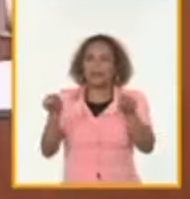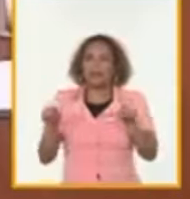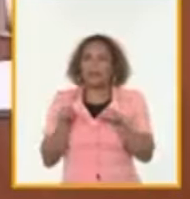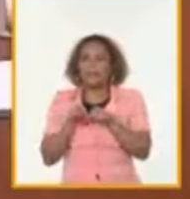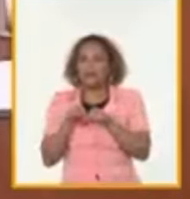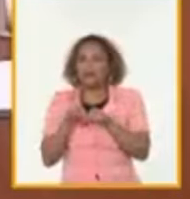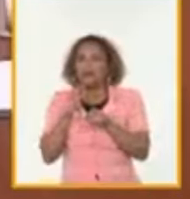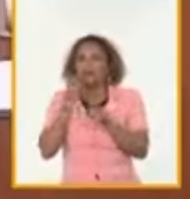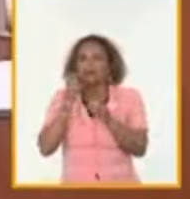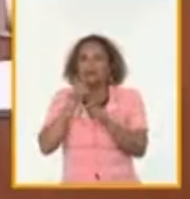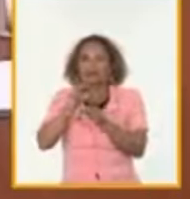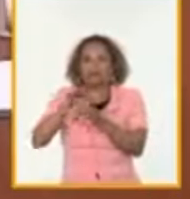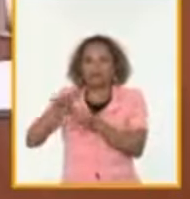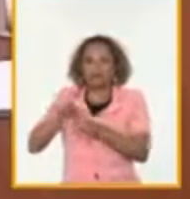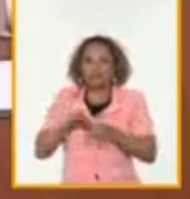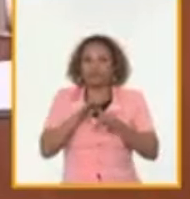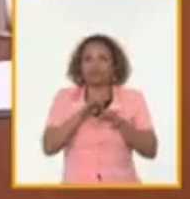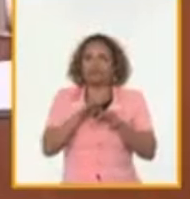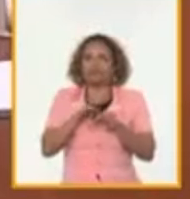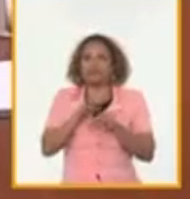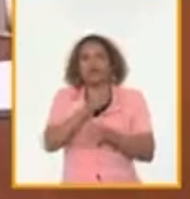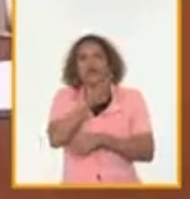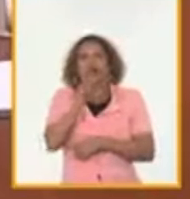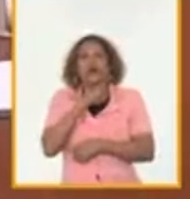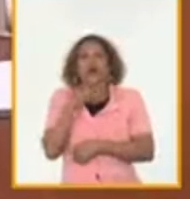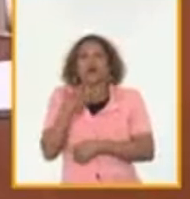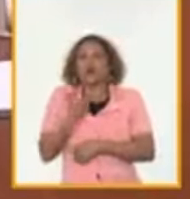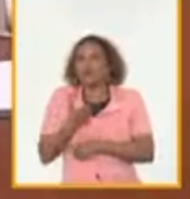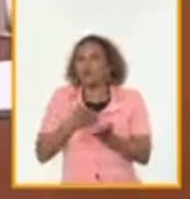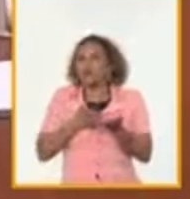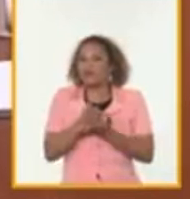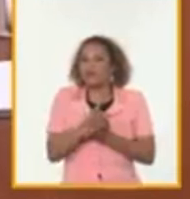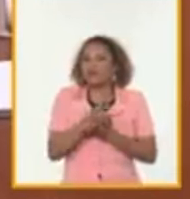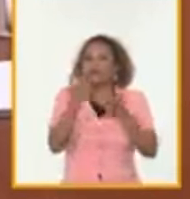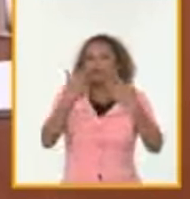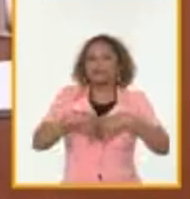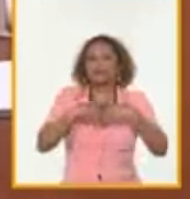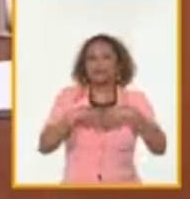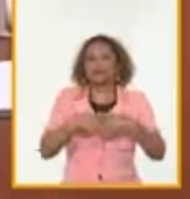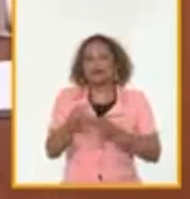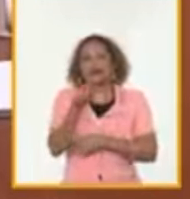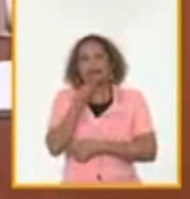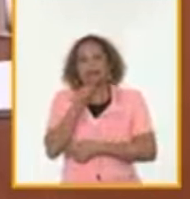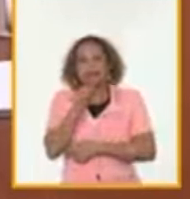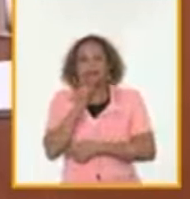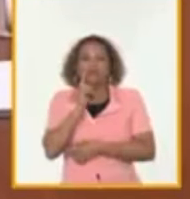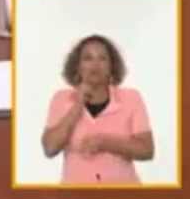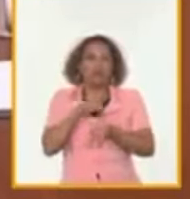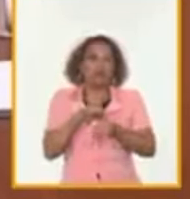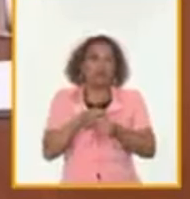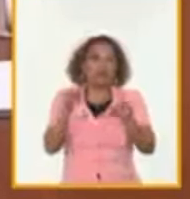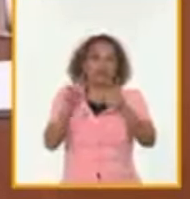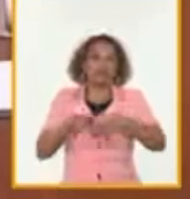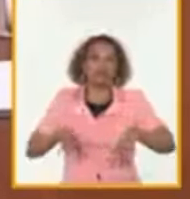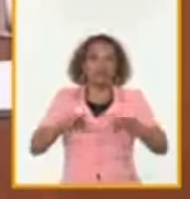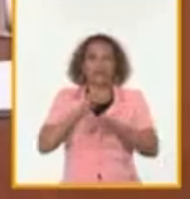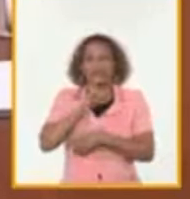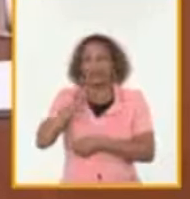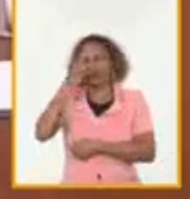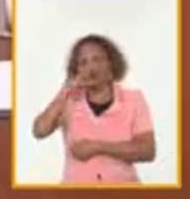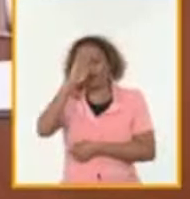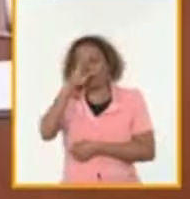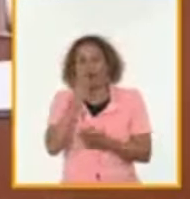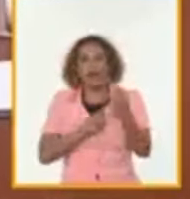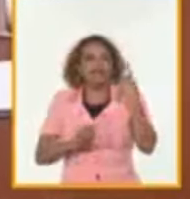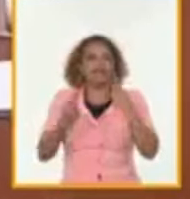importante Cómo se ha sostenido la producción de alimentos en medio de estas circunstancias Cuáles han sido las alternativas que